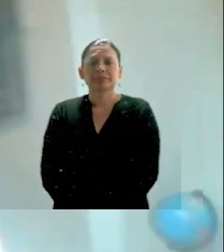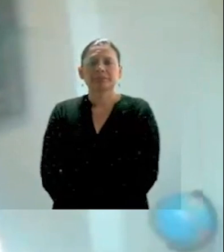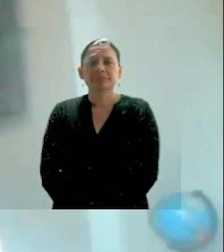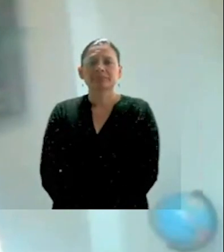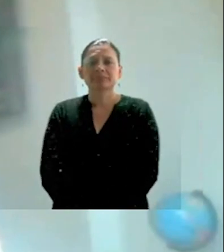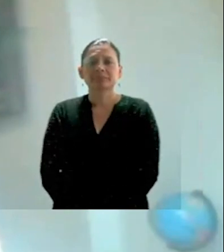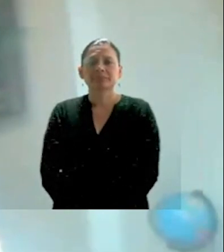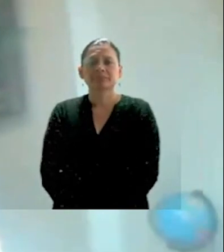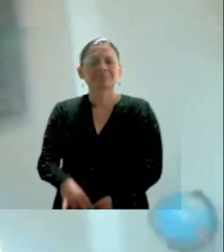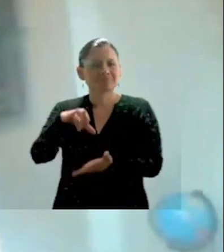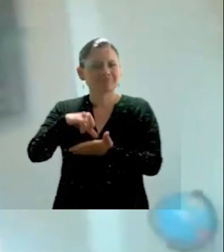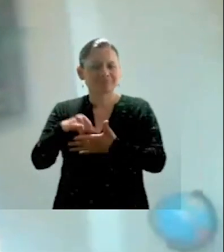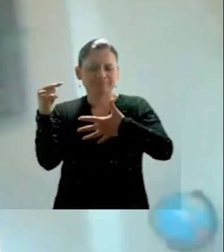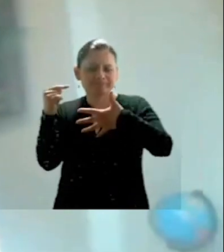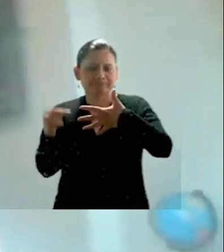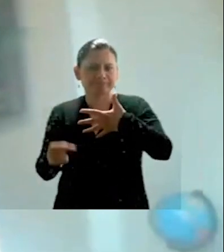porque creo